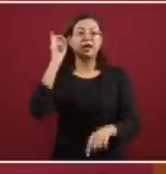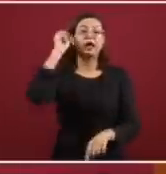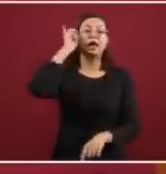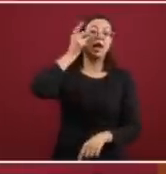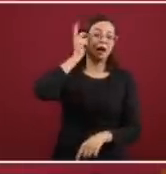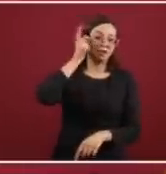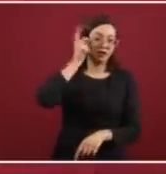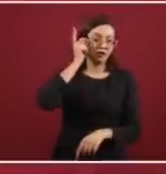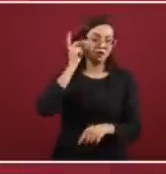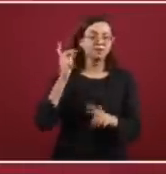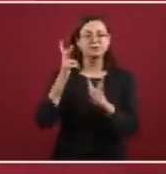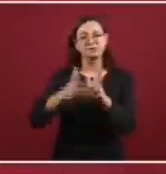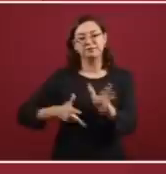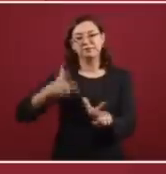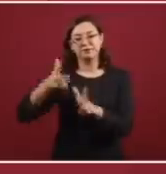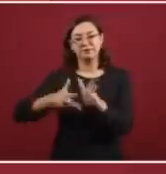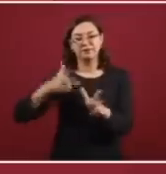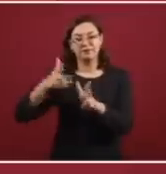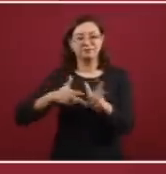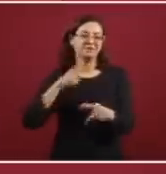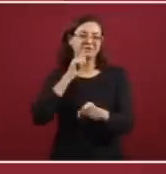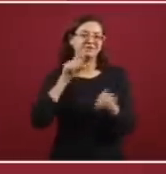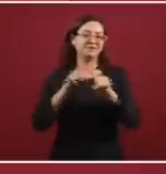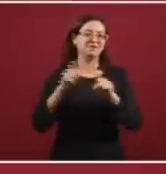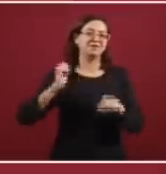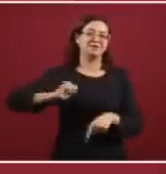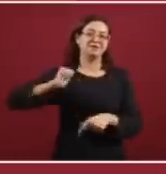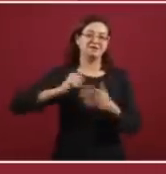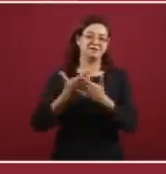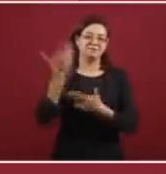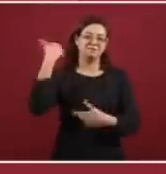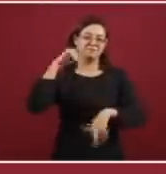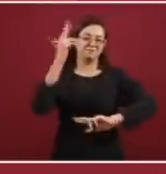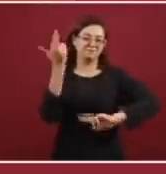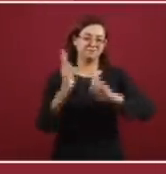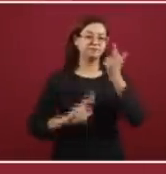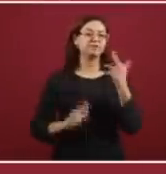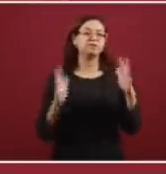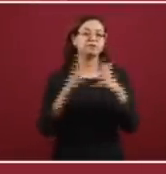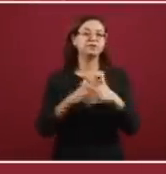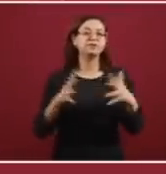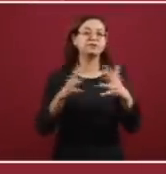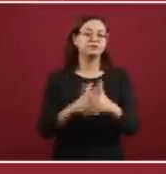la revolución, a caballo y en ferrocarril.